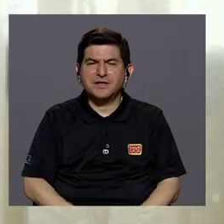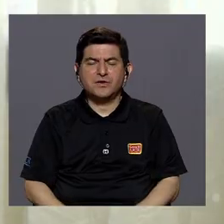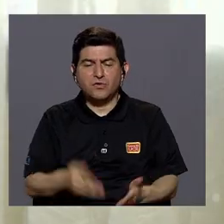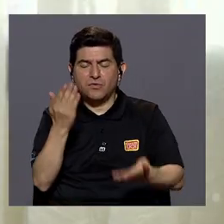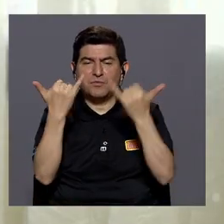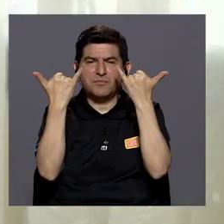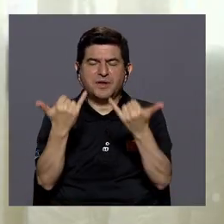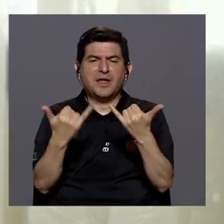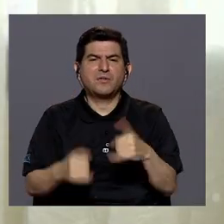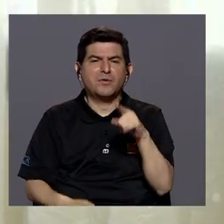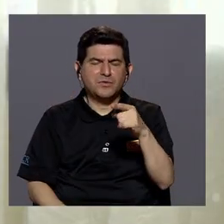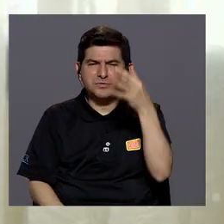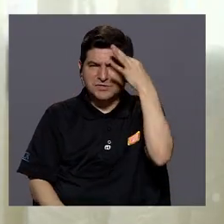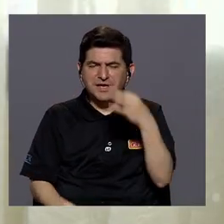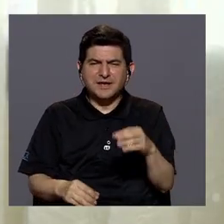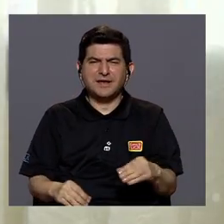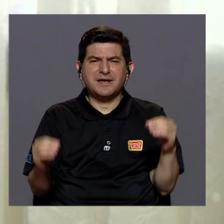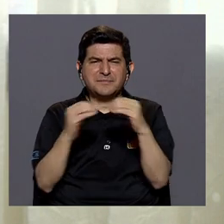ahora?